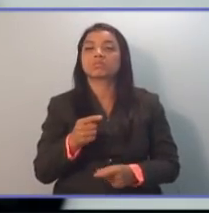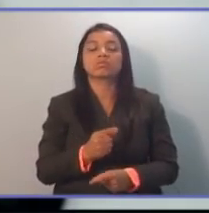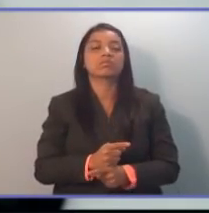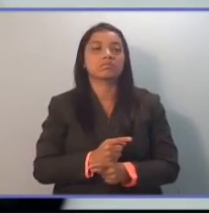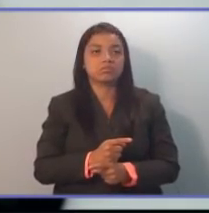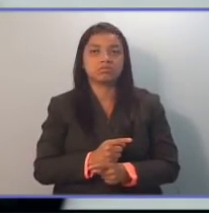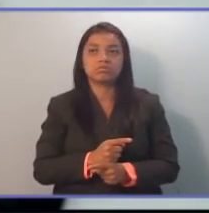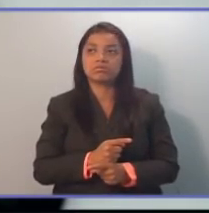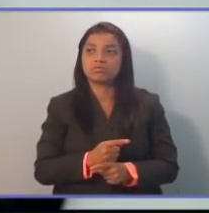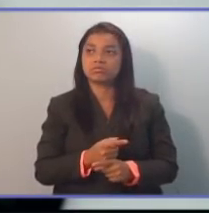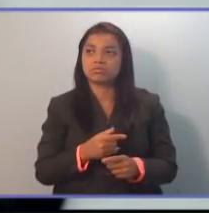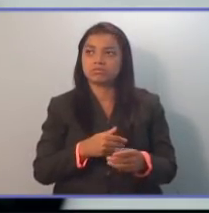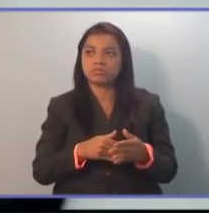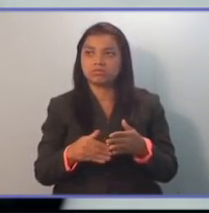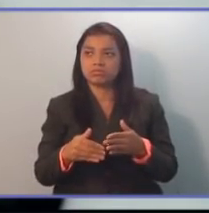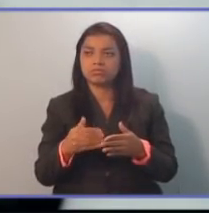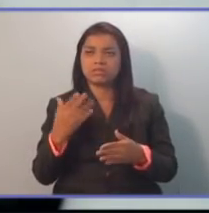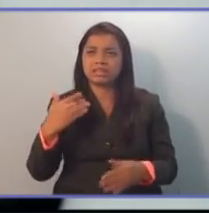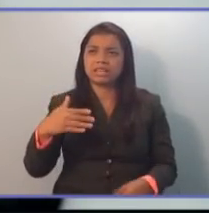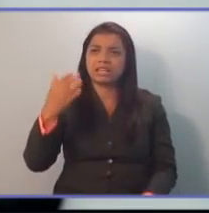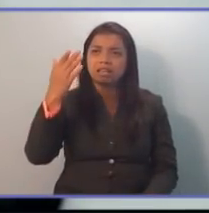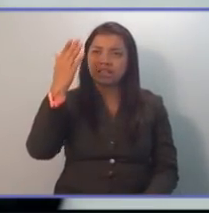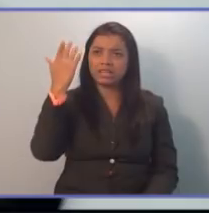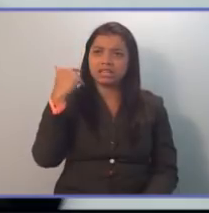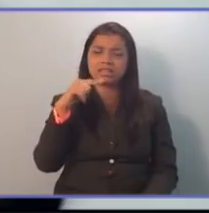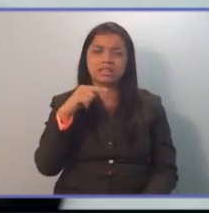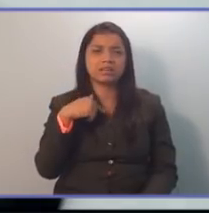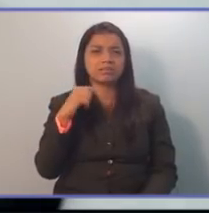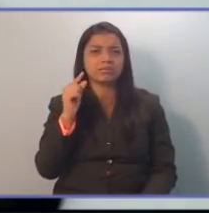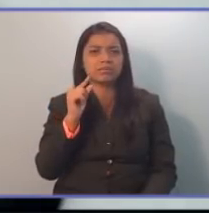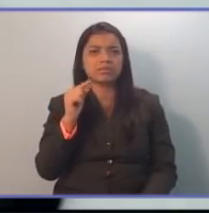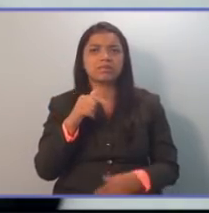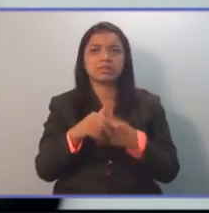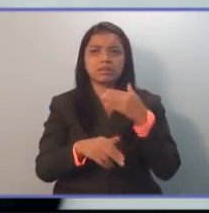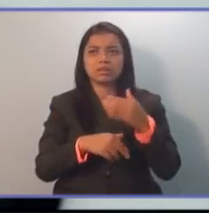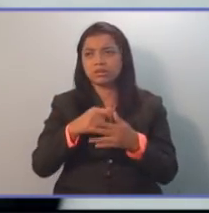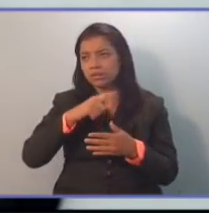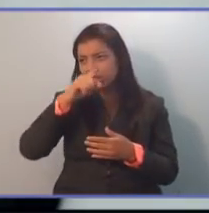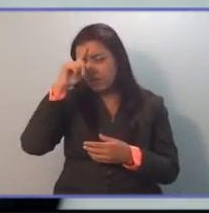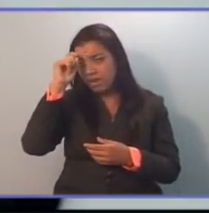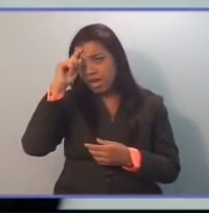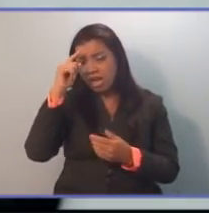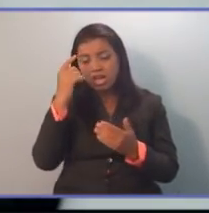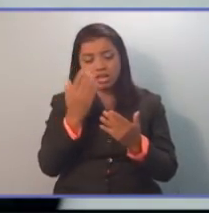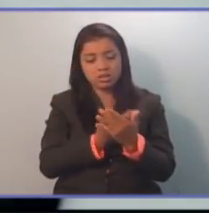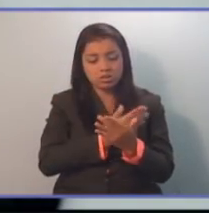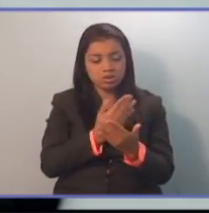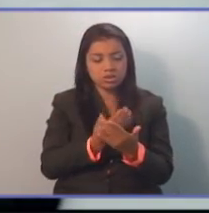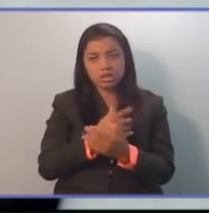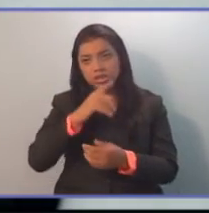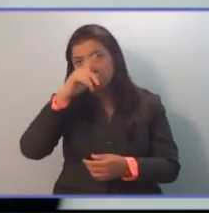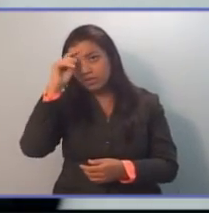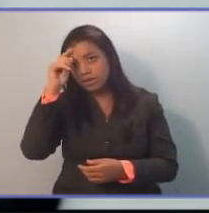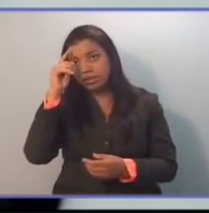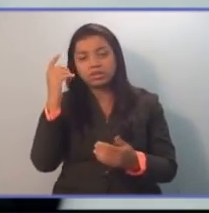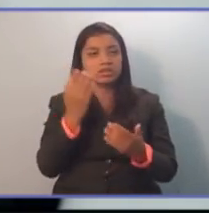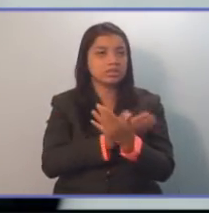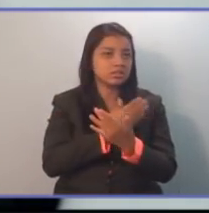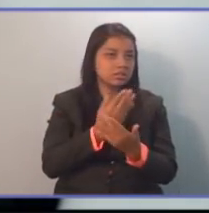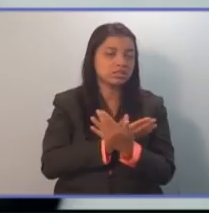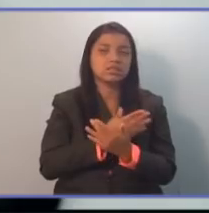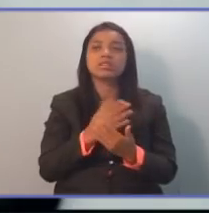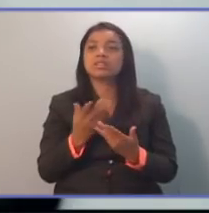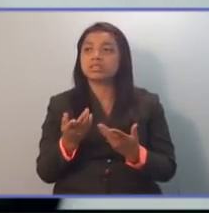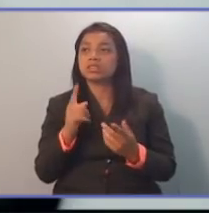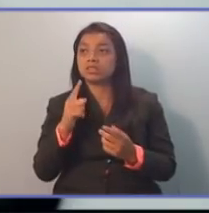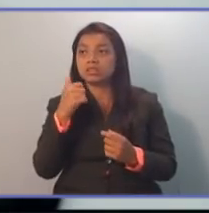efecto comencé en aquellos tiempos en que se nos permitía trabajar y estudiar. Creo que ese es uno de